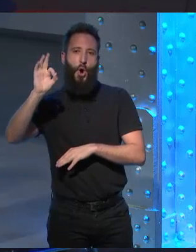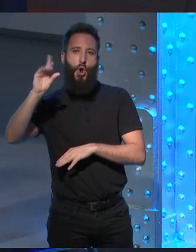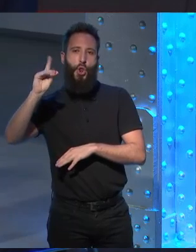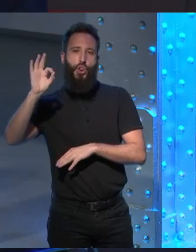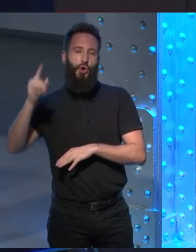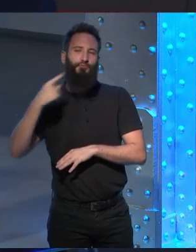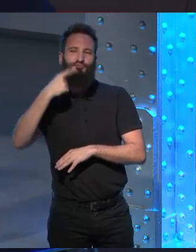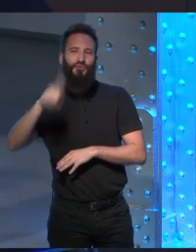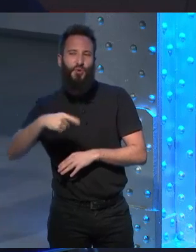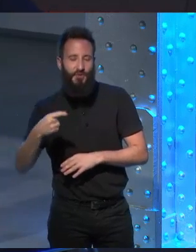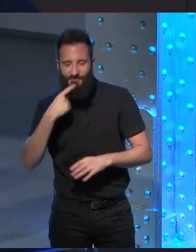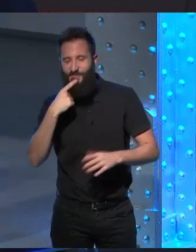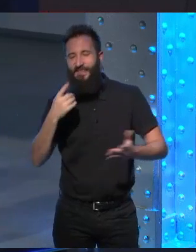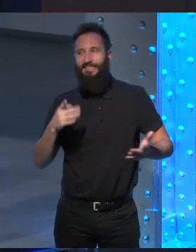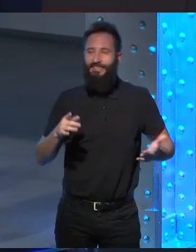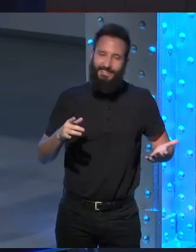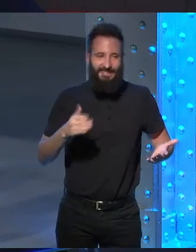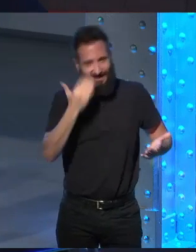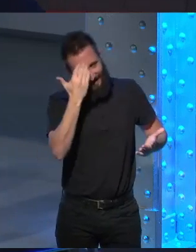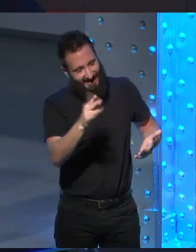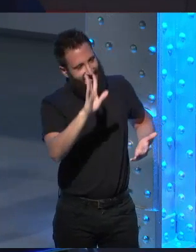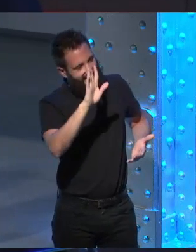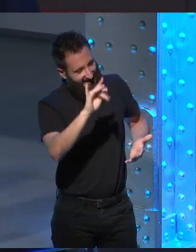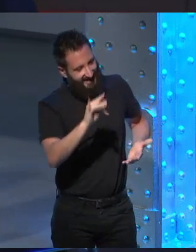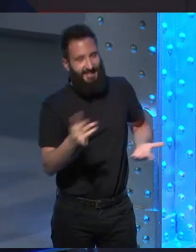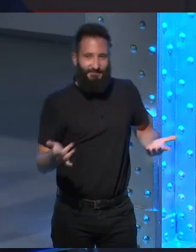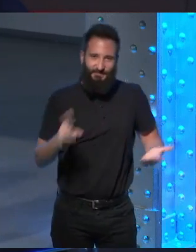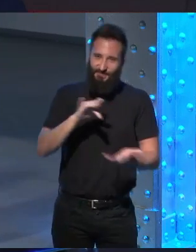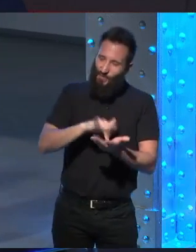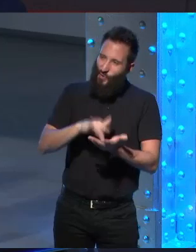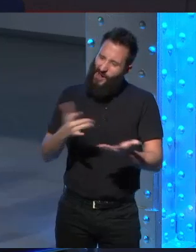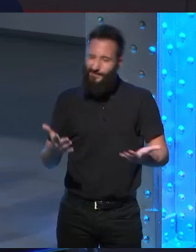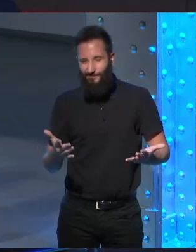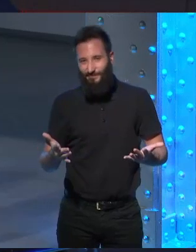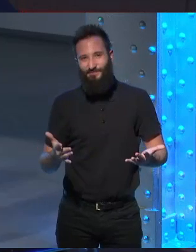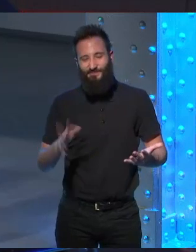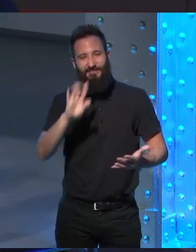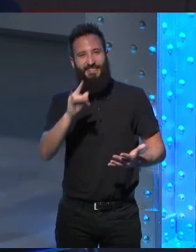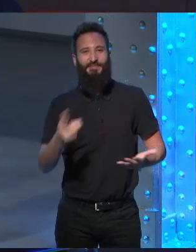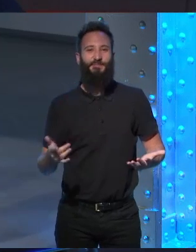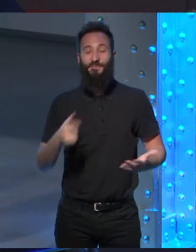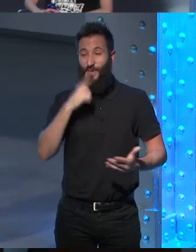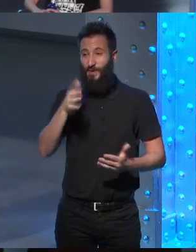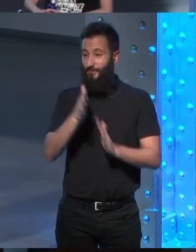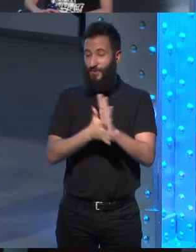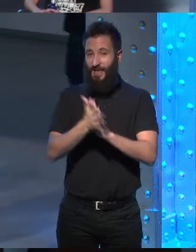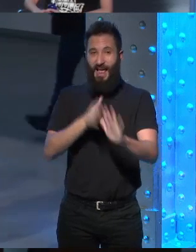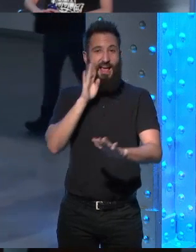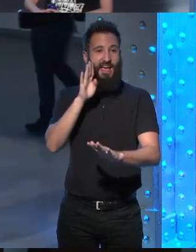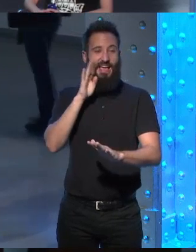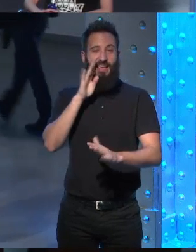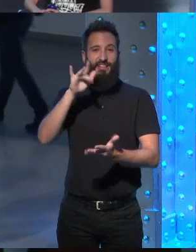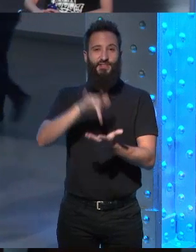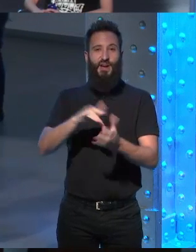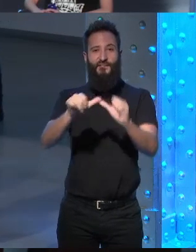me has visto aquí con la copa de Está el tío carbú, el muy feliz. bocadillo de jamón. No me cuesta nada hacerle feliz a él y ya está. Vosotros antes hablabais de esta